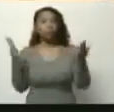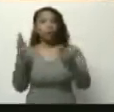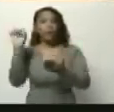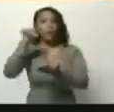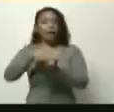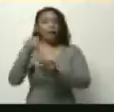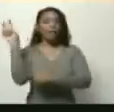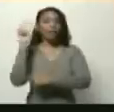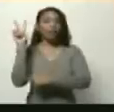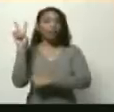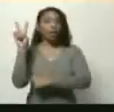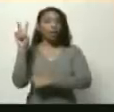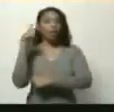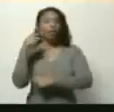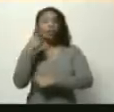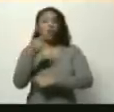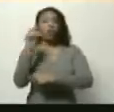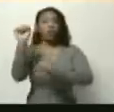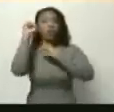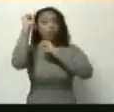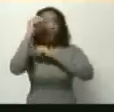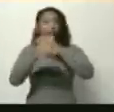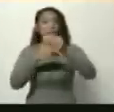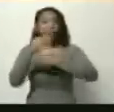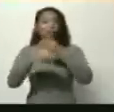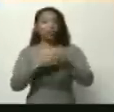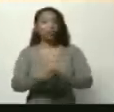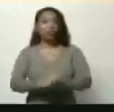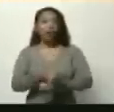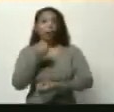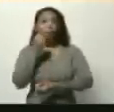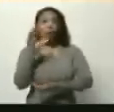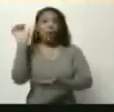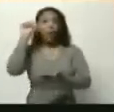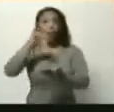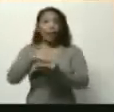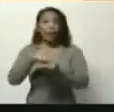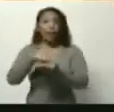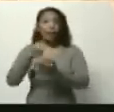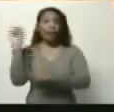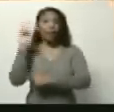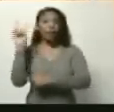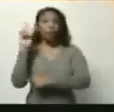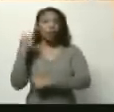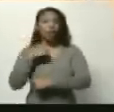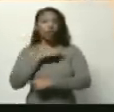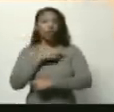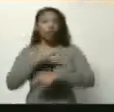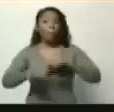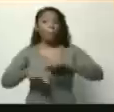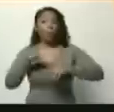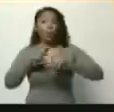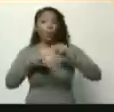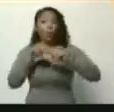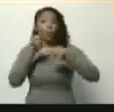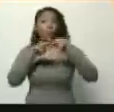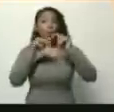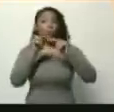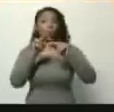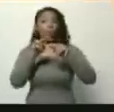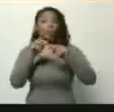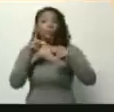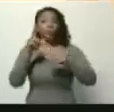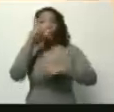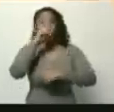Irán y Venezuela y resaltó las victorias obtenidas. Bueno, que Irán y Venezuela hemos construido desde el